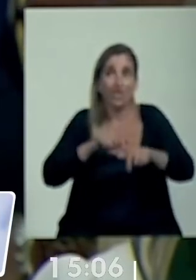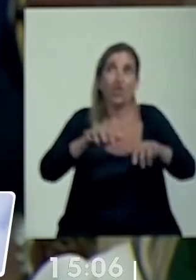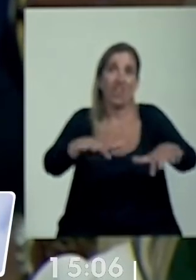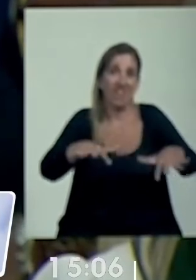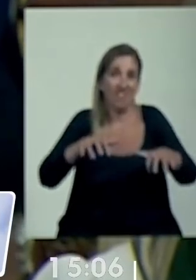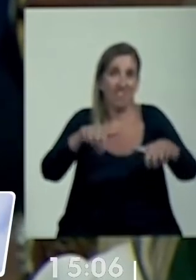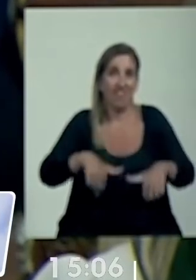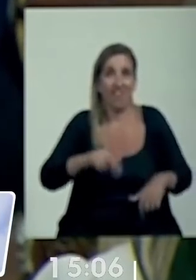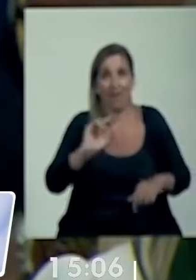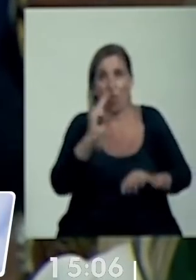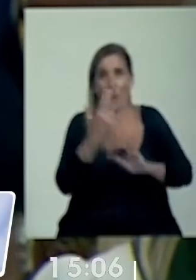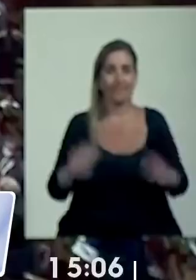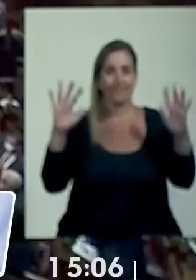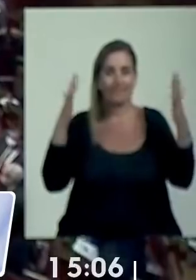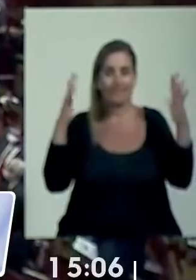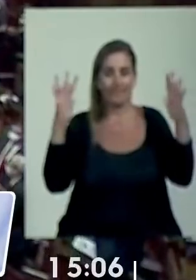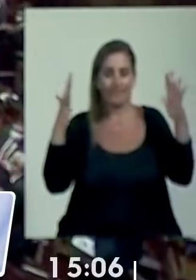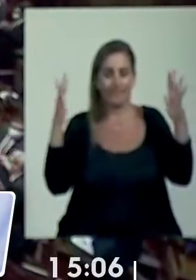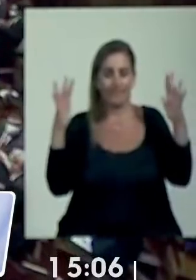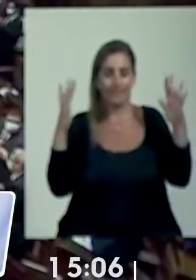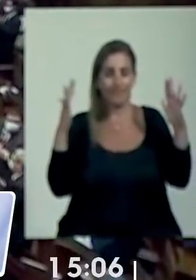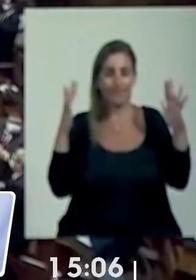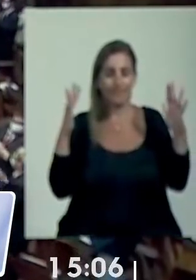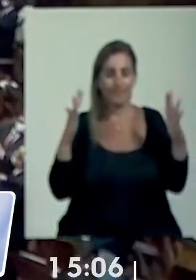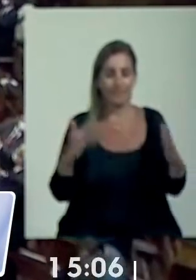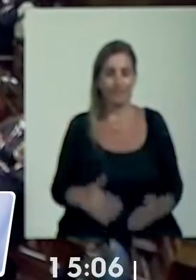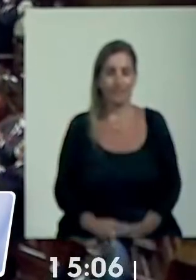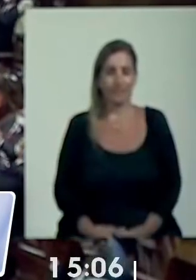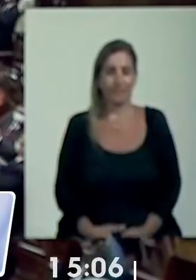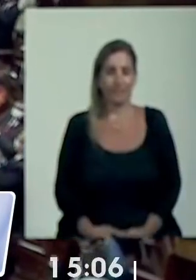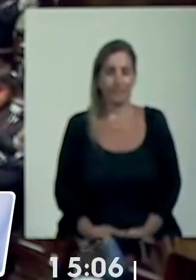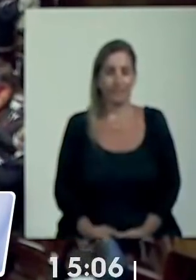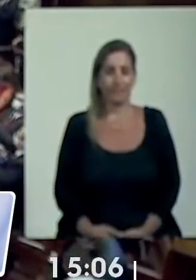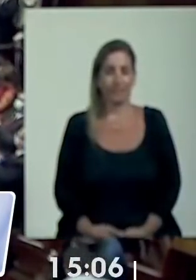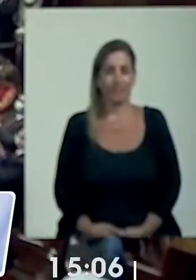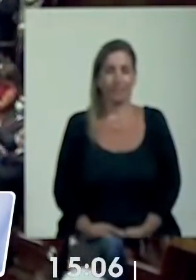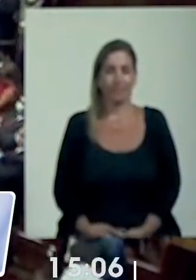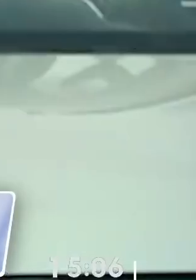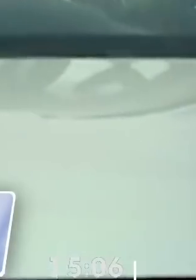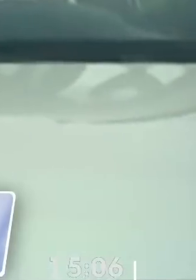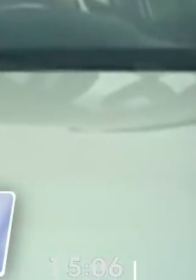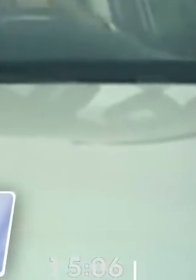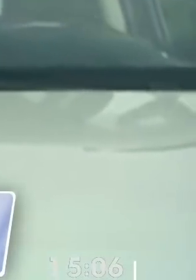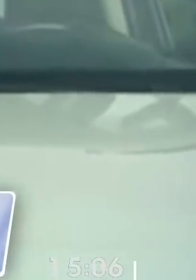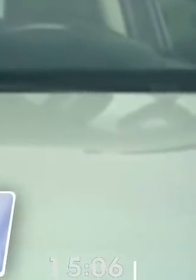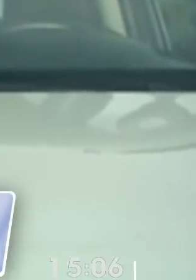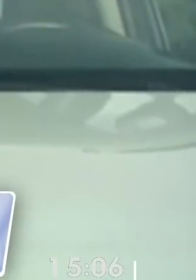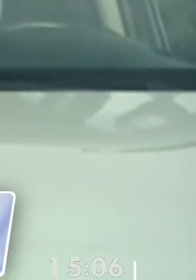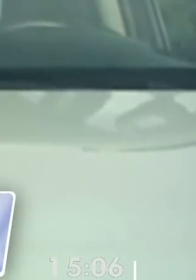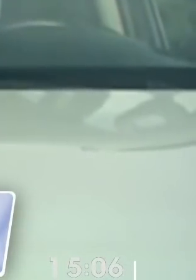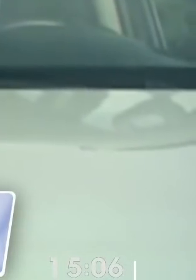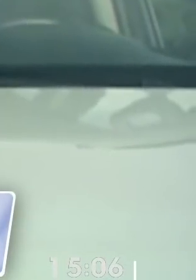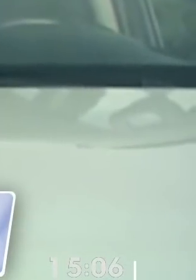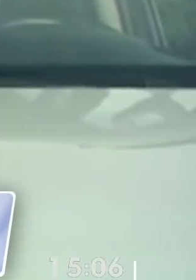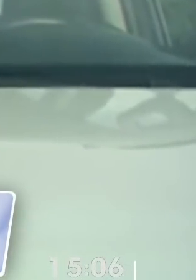votamos nosotros ahí adentro actualmente no se sabe salvo cuando hay votación nominal que es excepcional porque lleva muchísimo tiempo lleva ahora la votación a mira